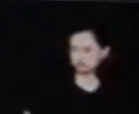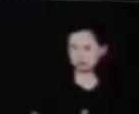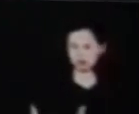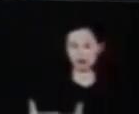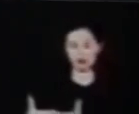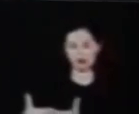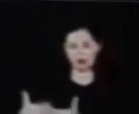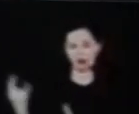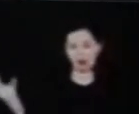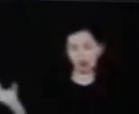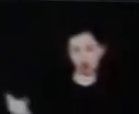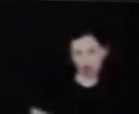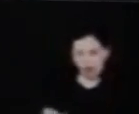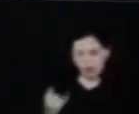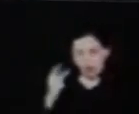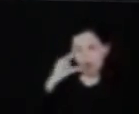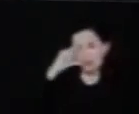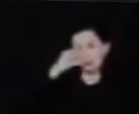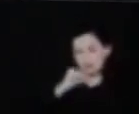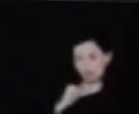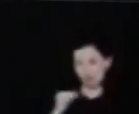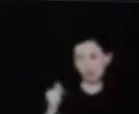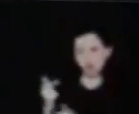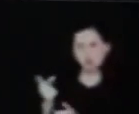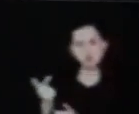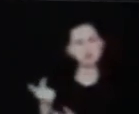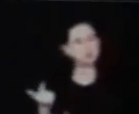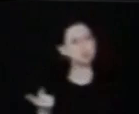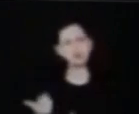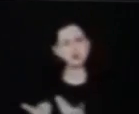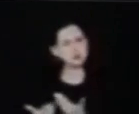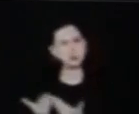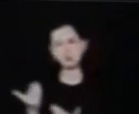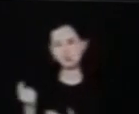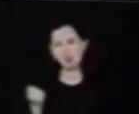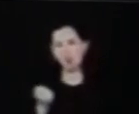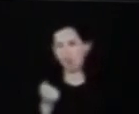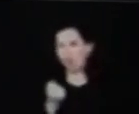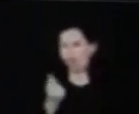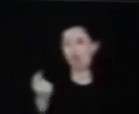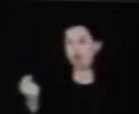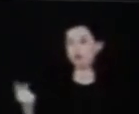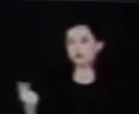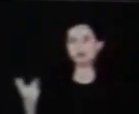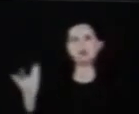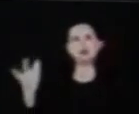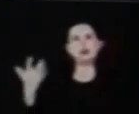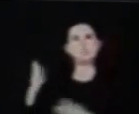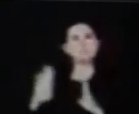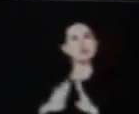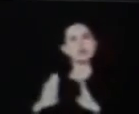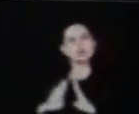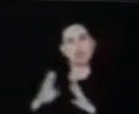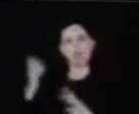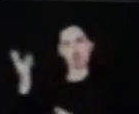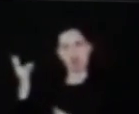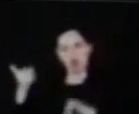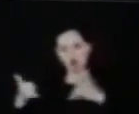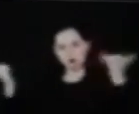quiebres en su unidad y disciplina. La última rebelión militar fue la del